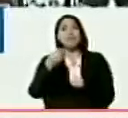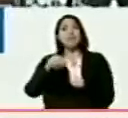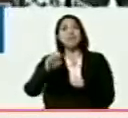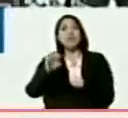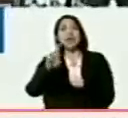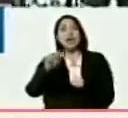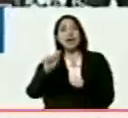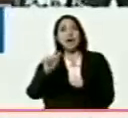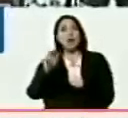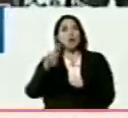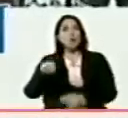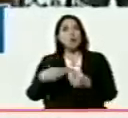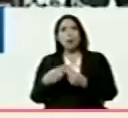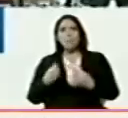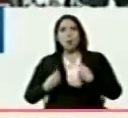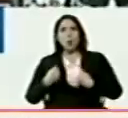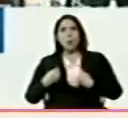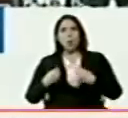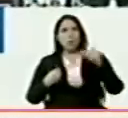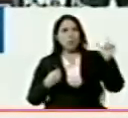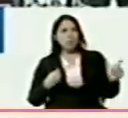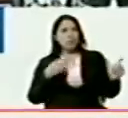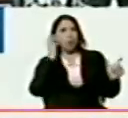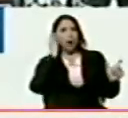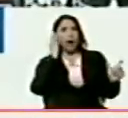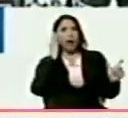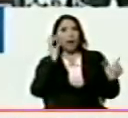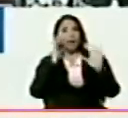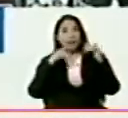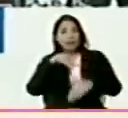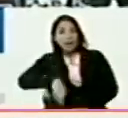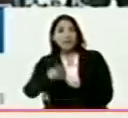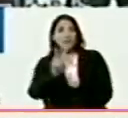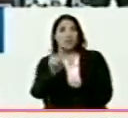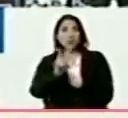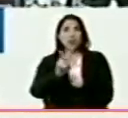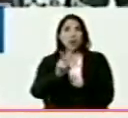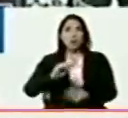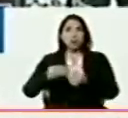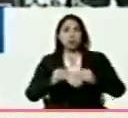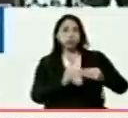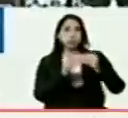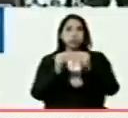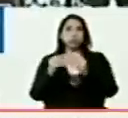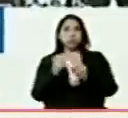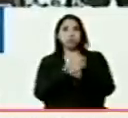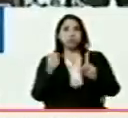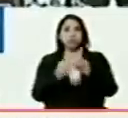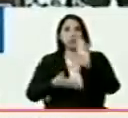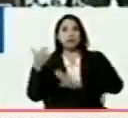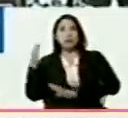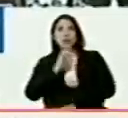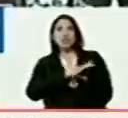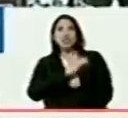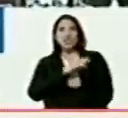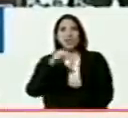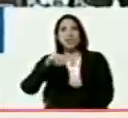ella. Fue atendida aquí en Venezuela, se recuperó de las lesiones, se fue a Chile,